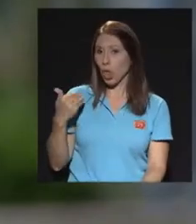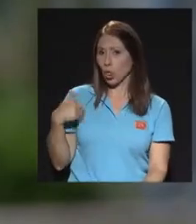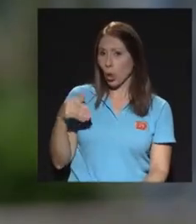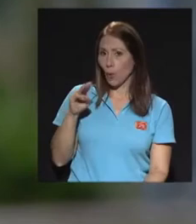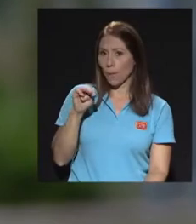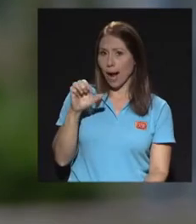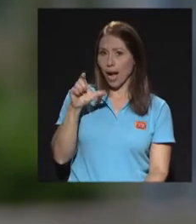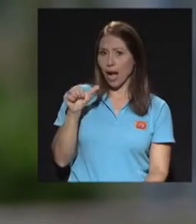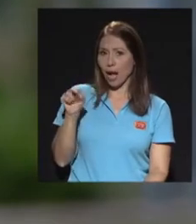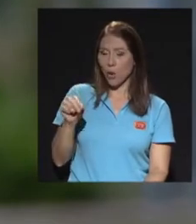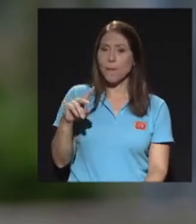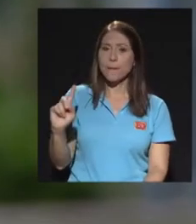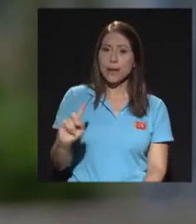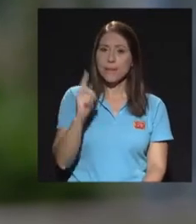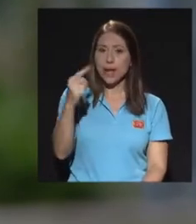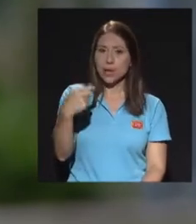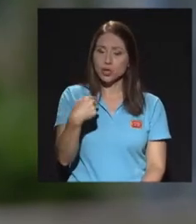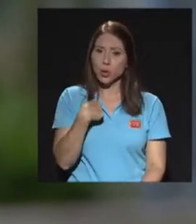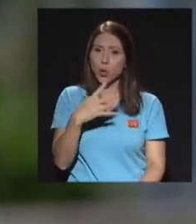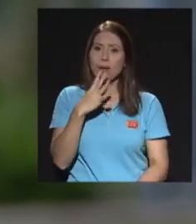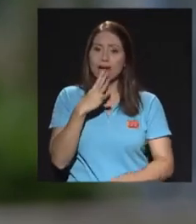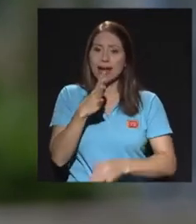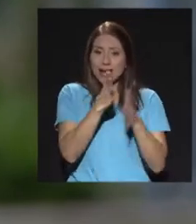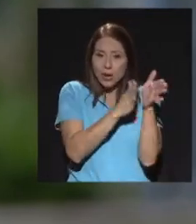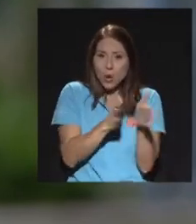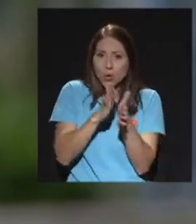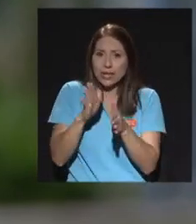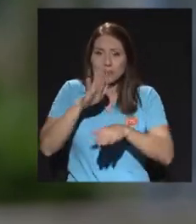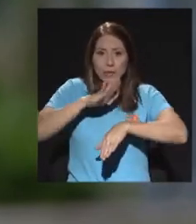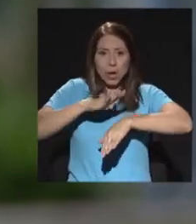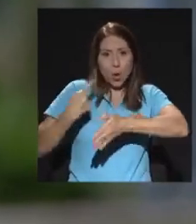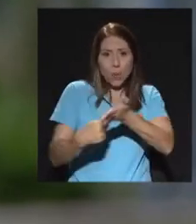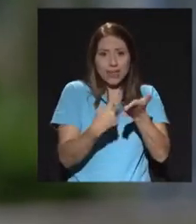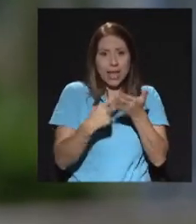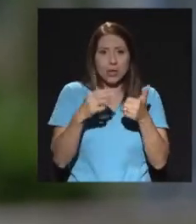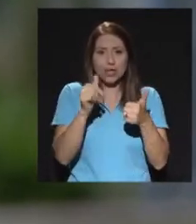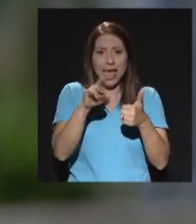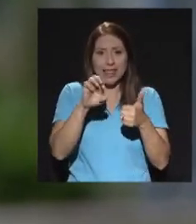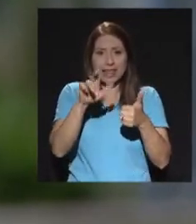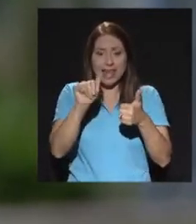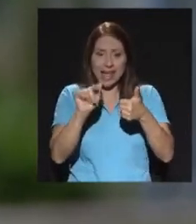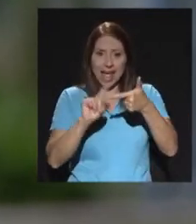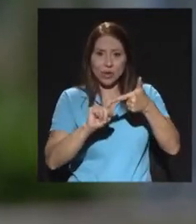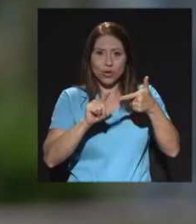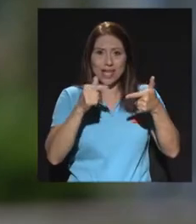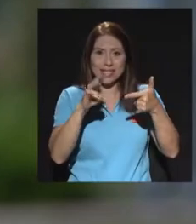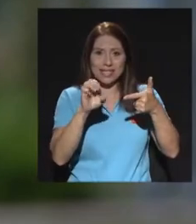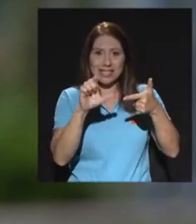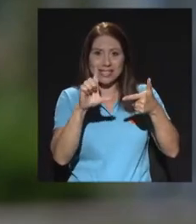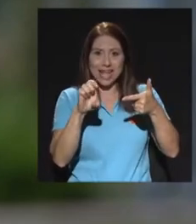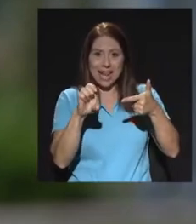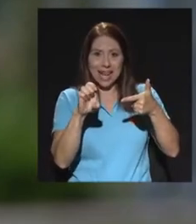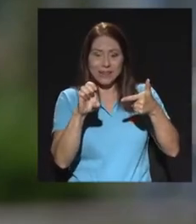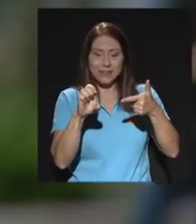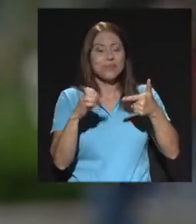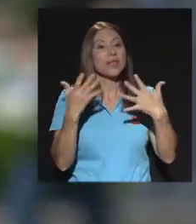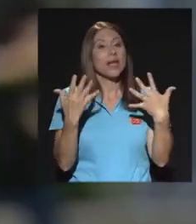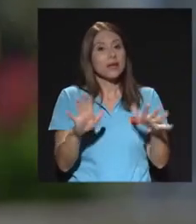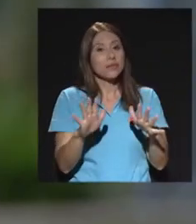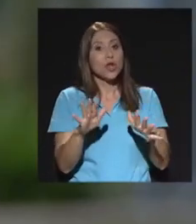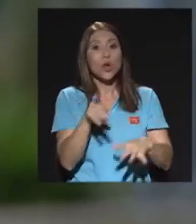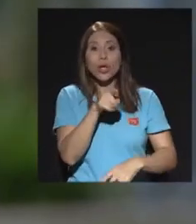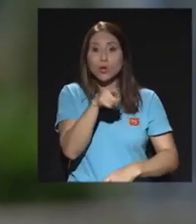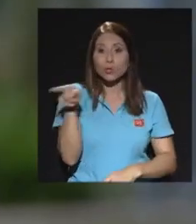voy a referirme en orden a los comentarios de doña Andrea, de doña Giselle. Absolutamente lo que están